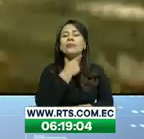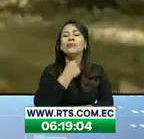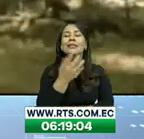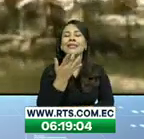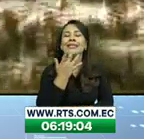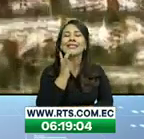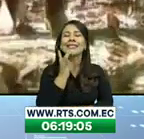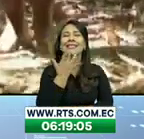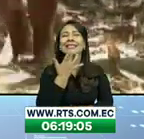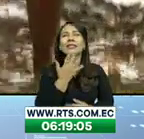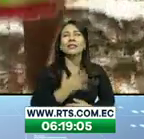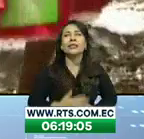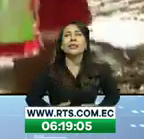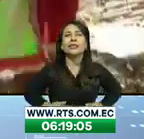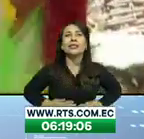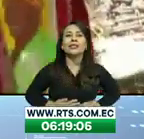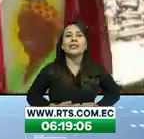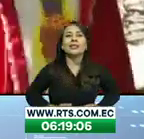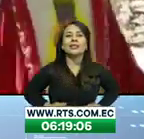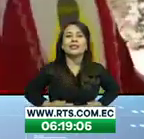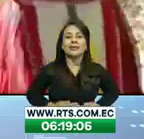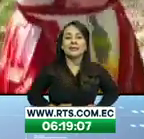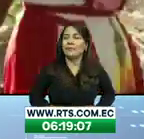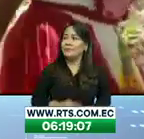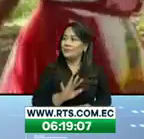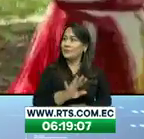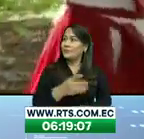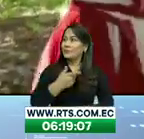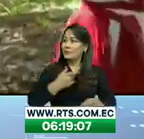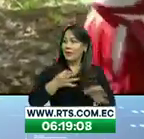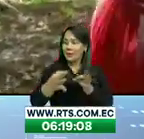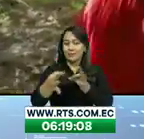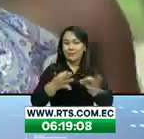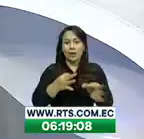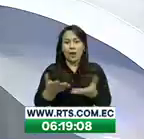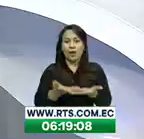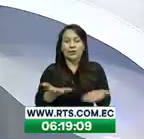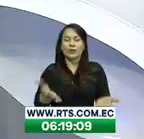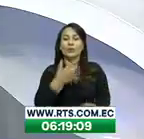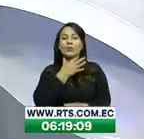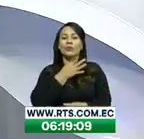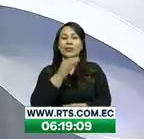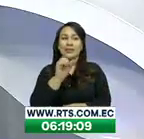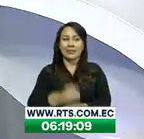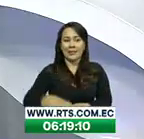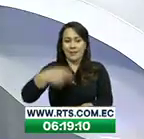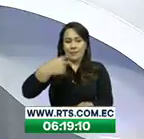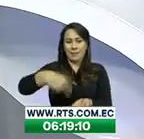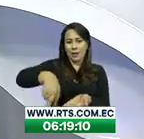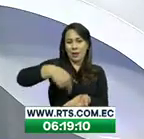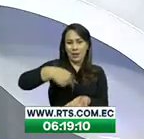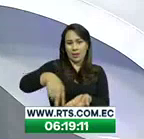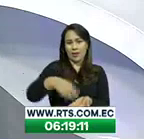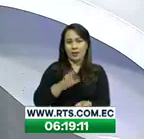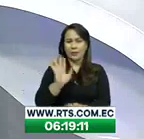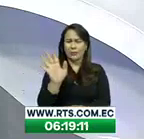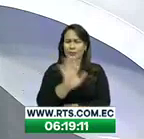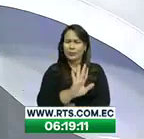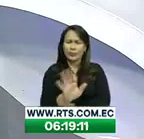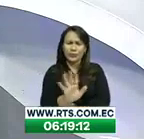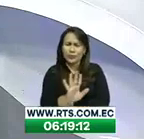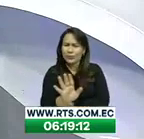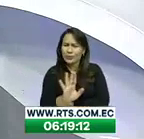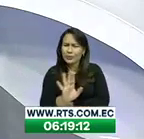No me digan más porque me abre el apetito. Oiga, y hablando de cosas agradables, ajá, ¿qué le parece? Si baile todo. Okay, perdón. No, por el amor de Dios. Ah,